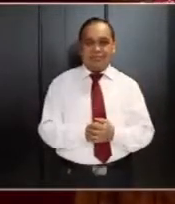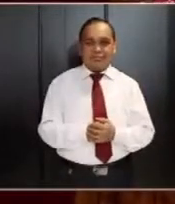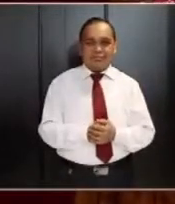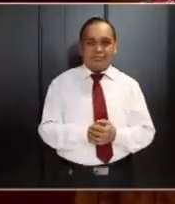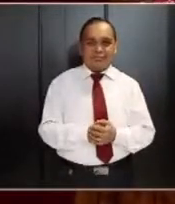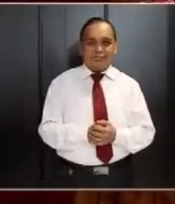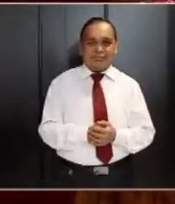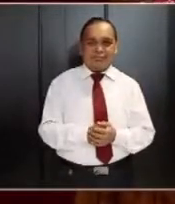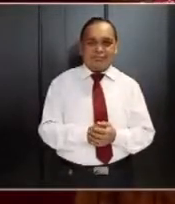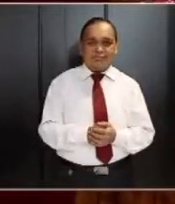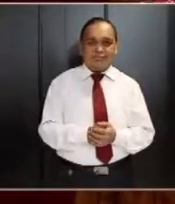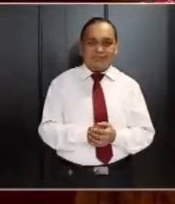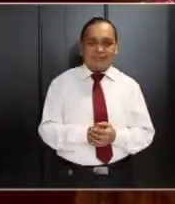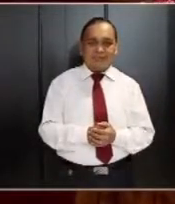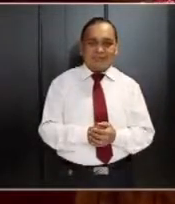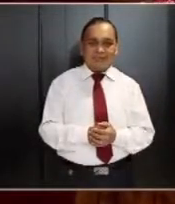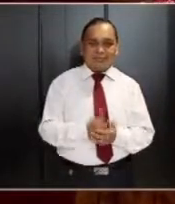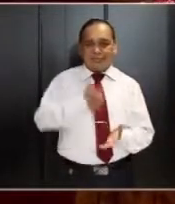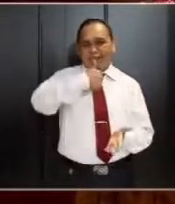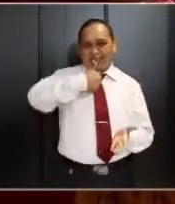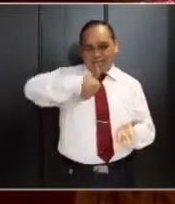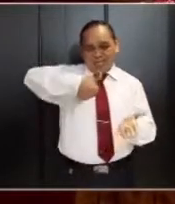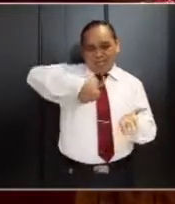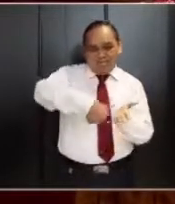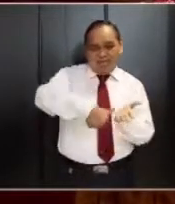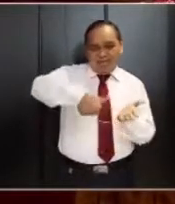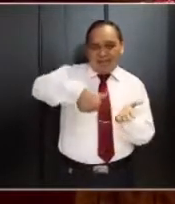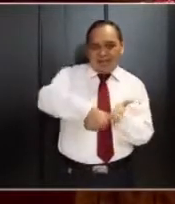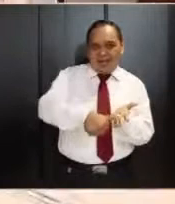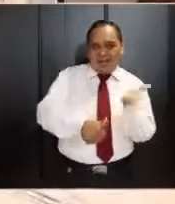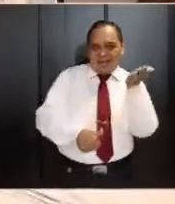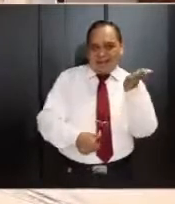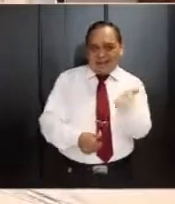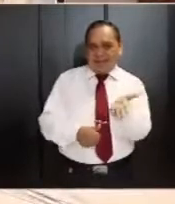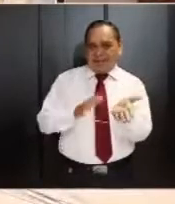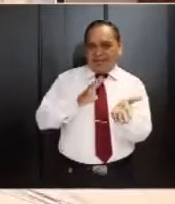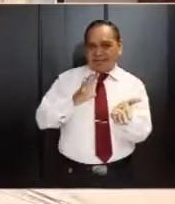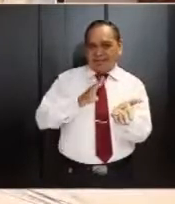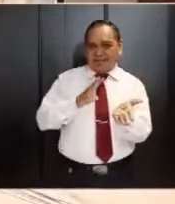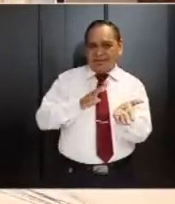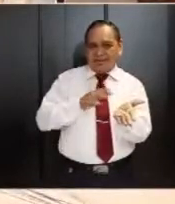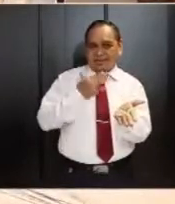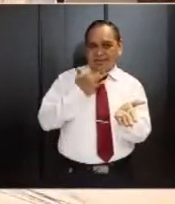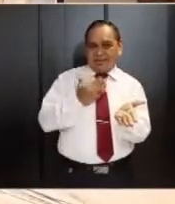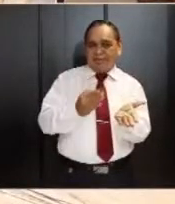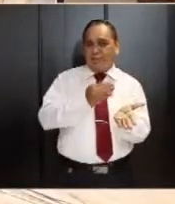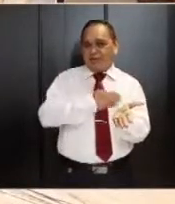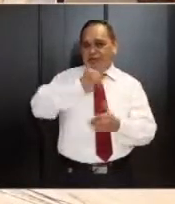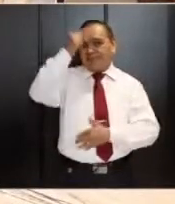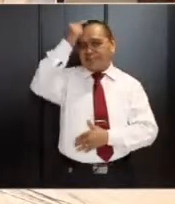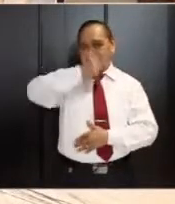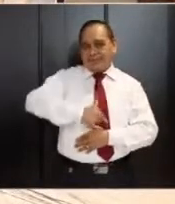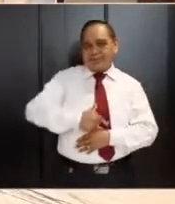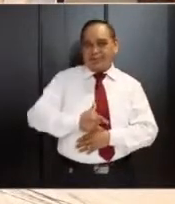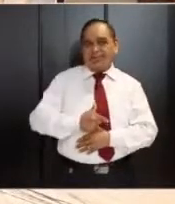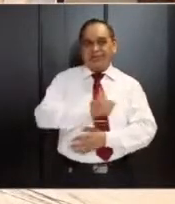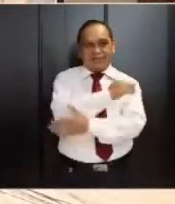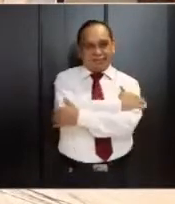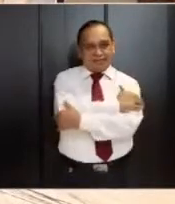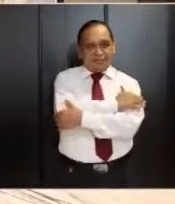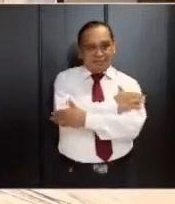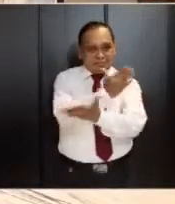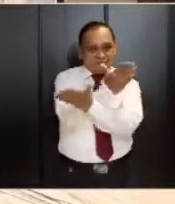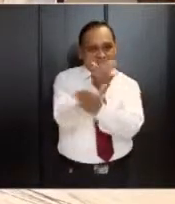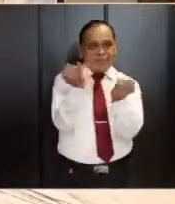ustedes? Cartas de intención, ¿no? Que era lo que nos decías, Carlos. Y sobre Meleche, gobernadora, buenas noches. Buenas Felicidades.